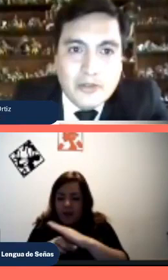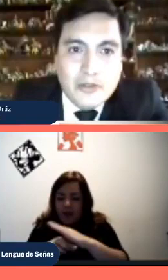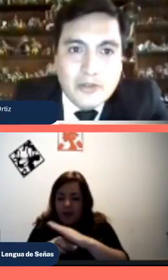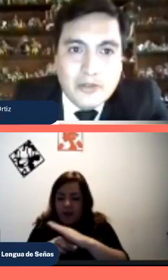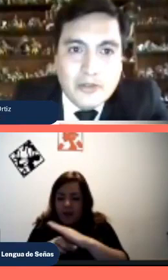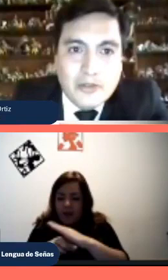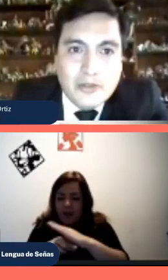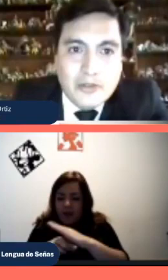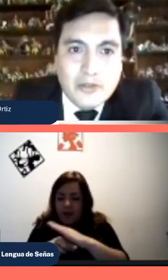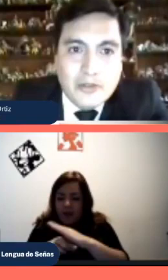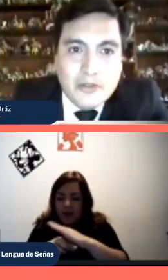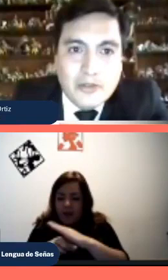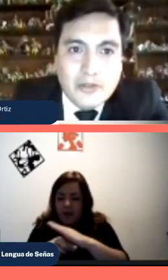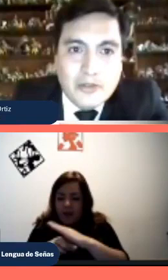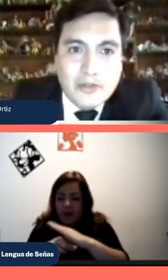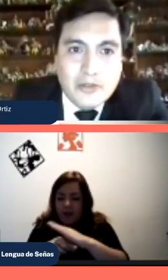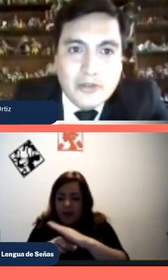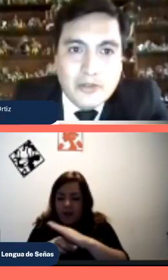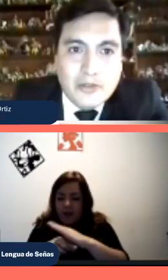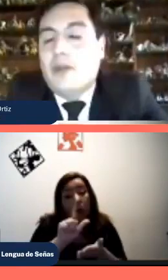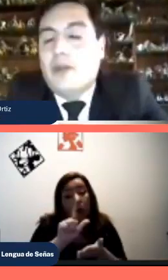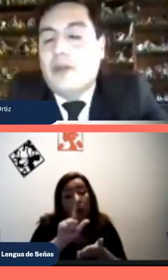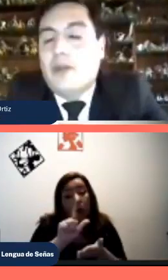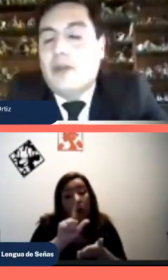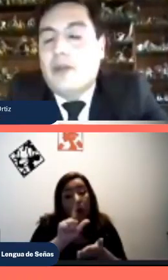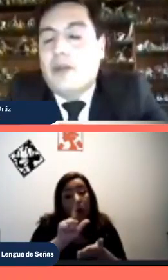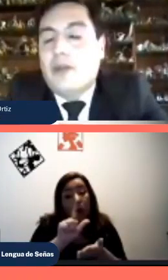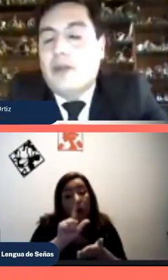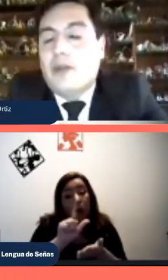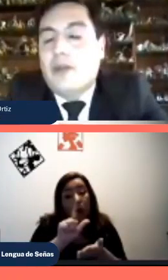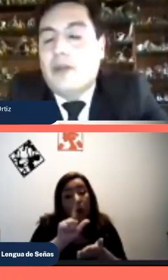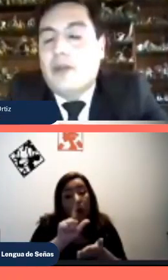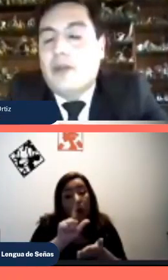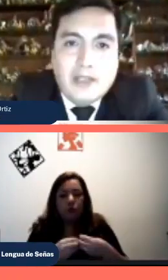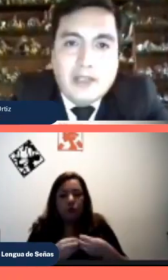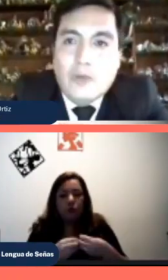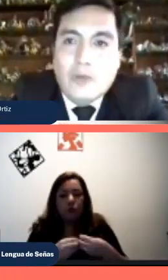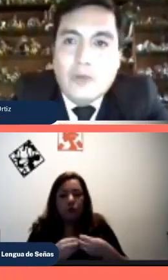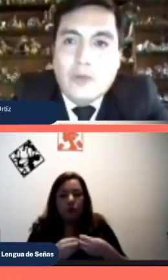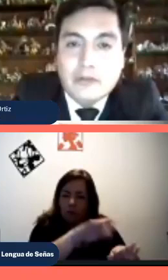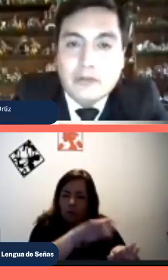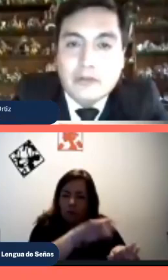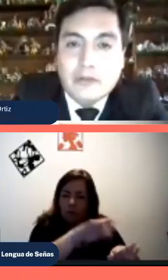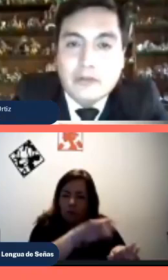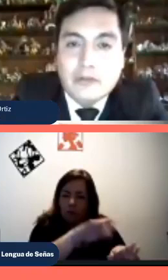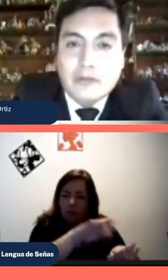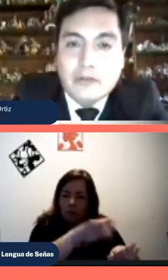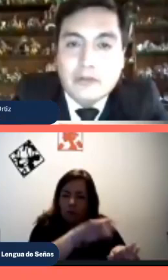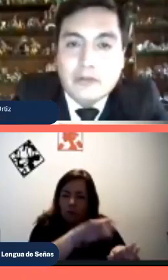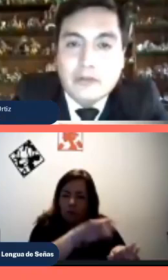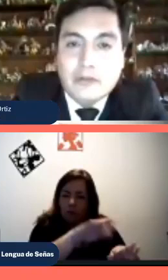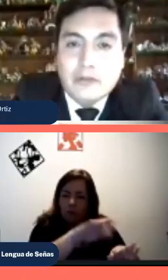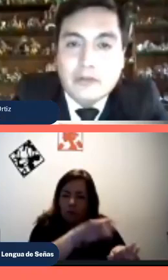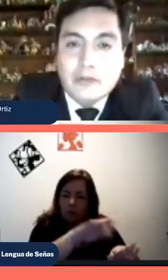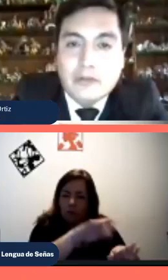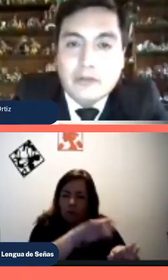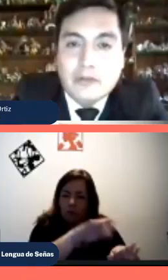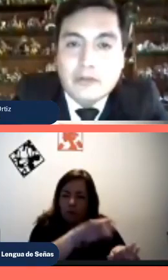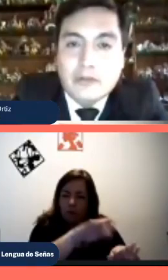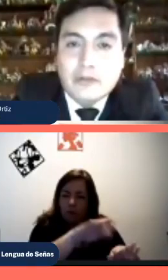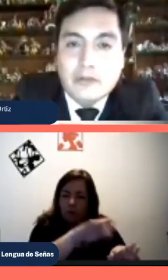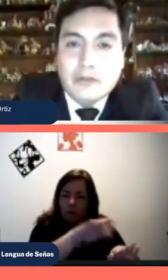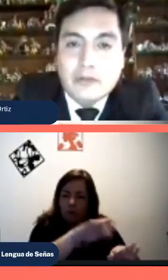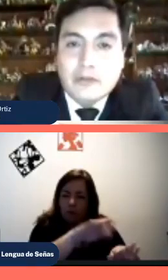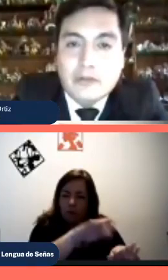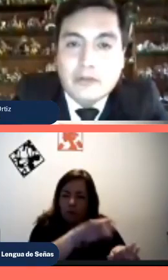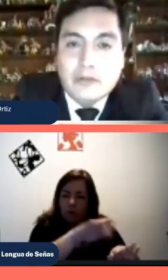lugar que también tiene bastantes fósiles, o sea, huellas fósiles, es Huatacondo. Es un pueblo que se